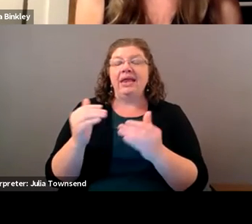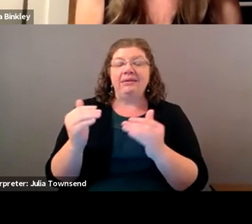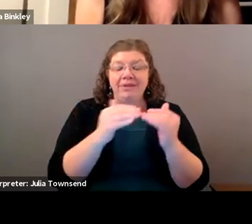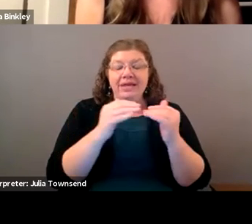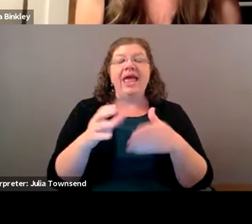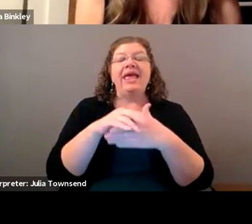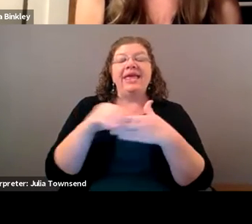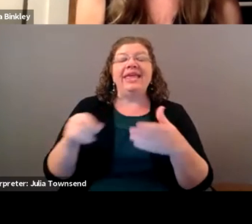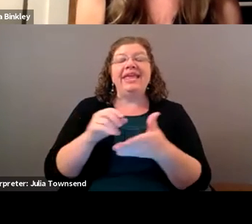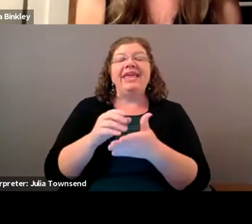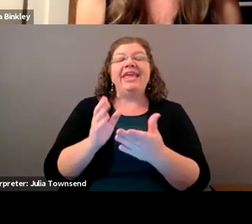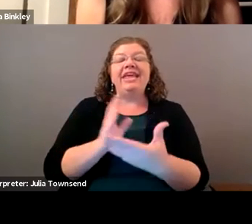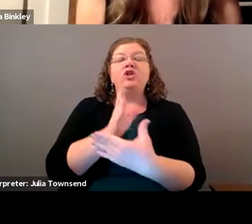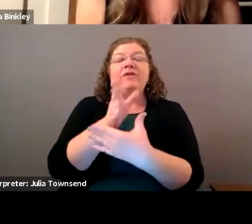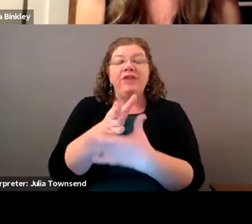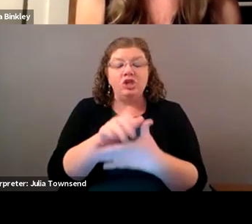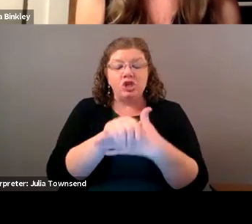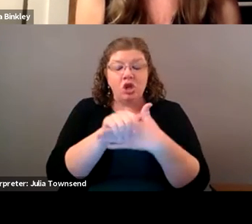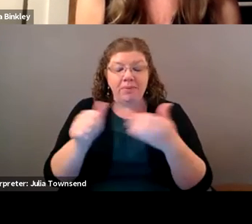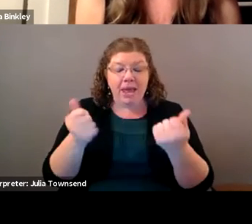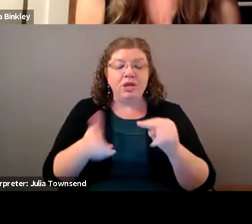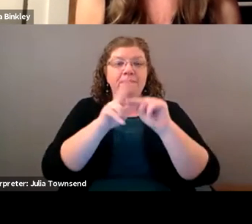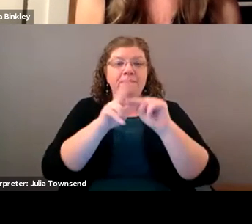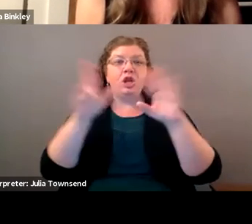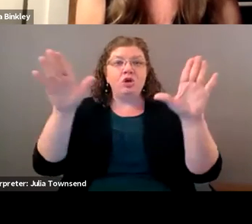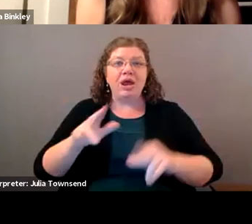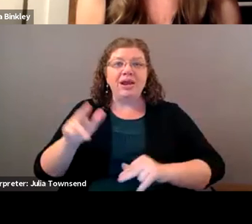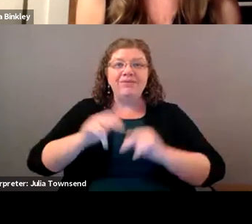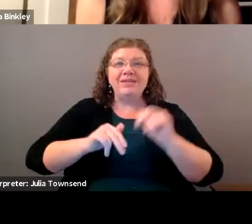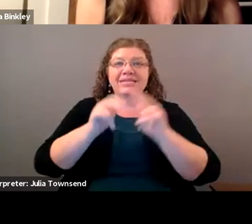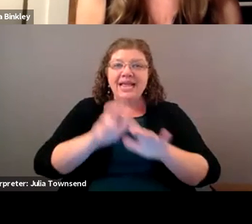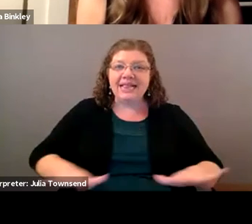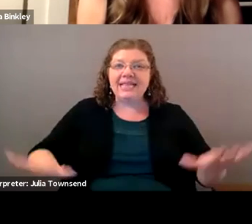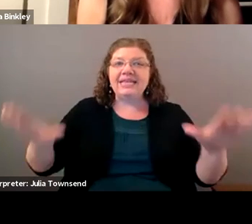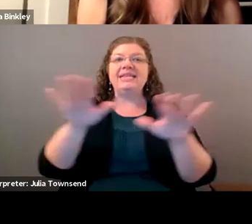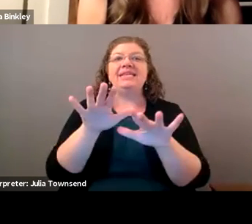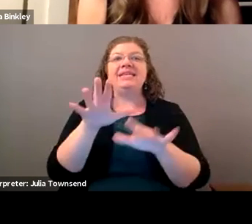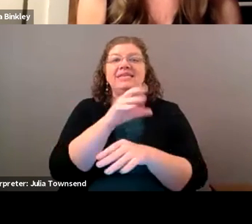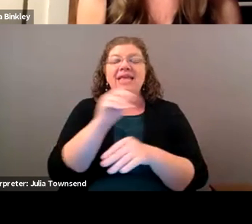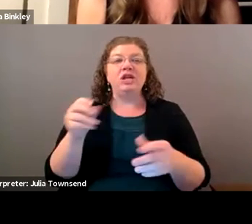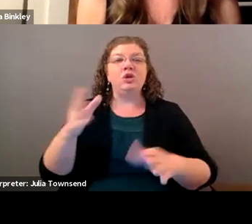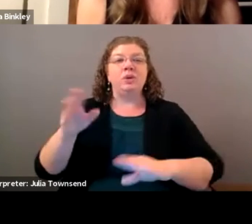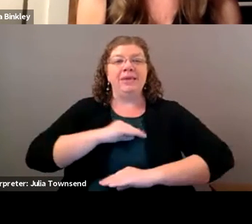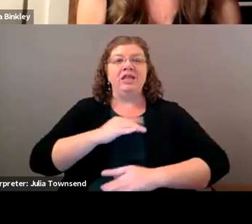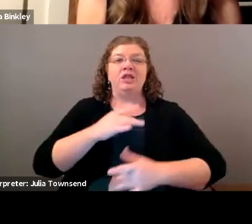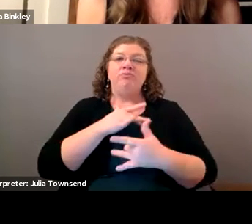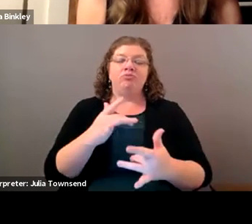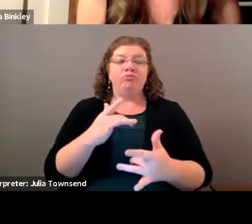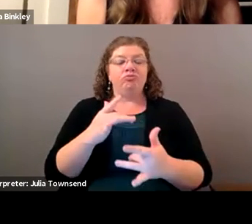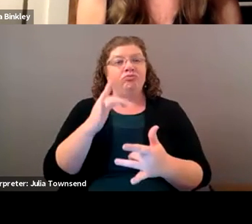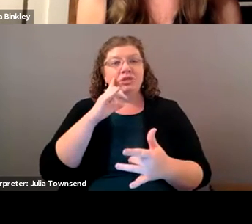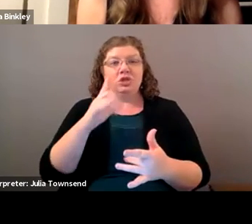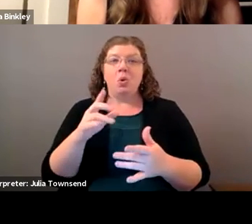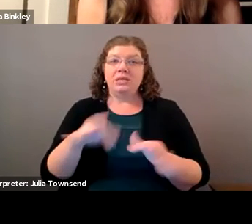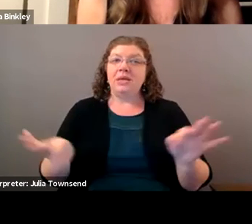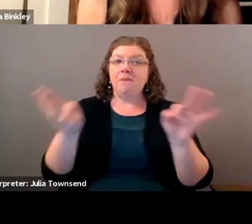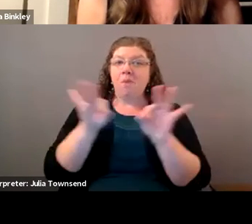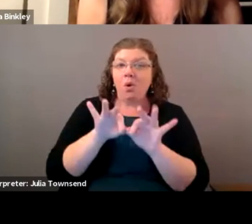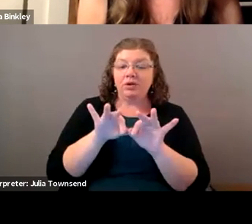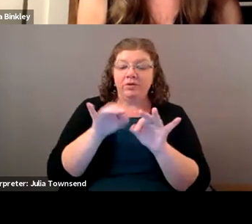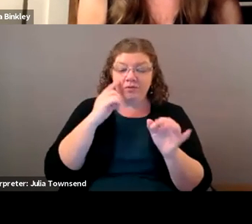poder usar mejor los fondos. Vamos a poder invertirlos en las instalaciones y tener